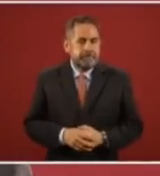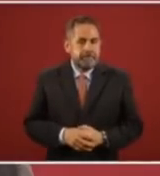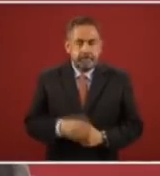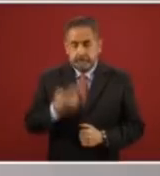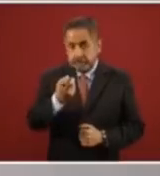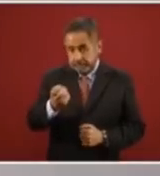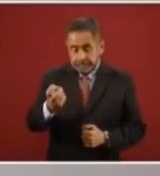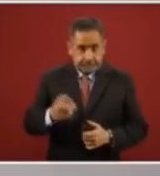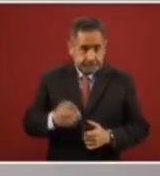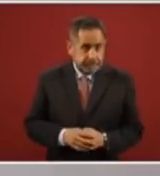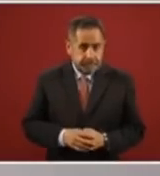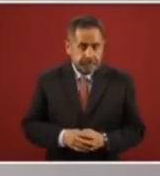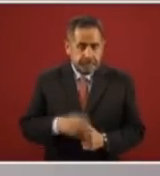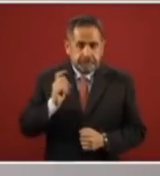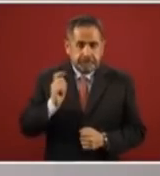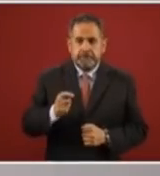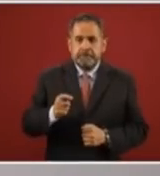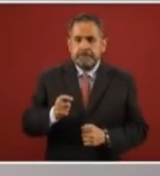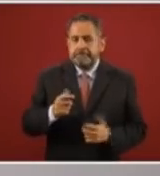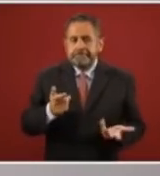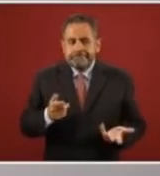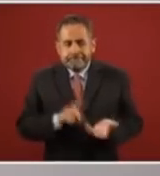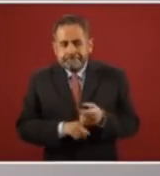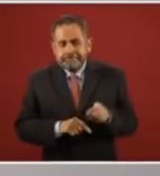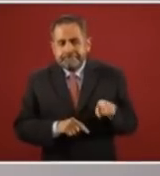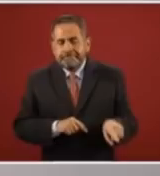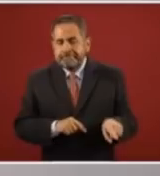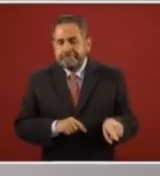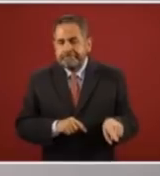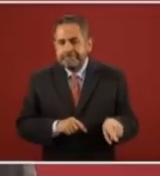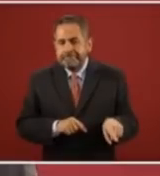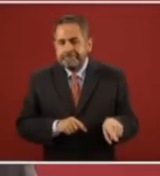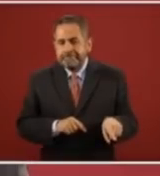Y esto se hace